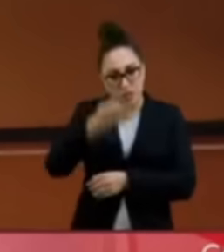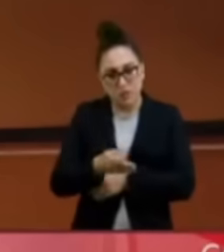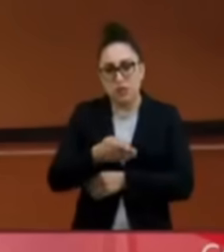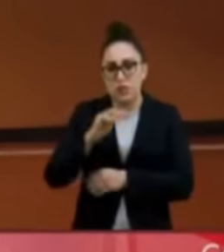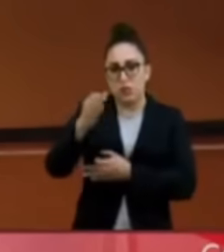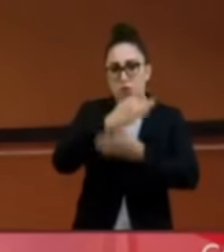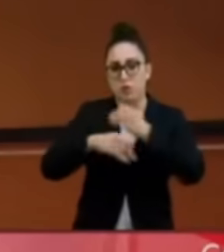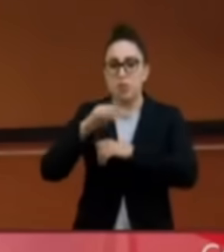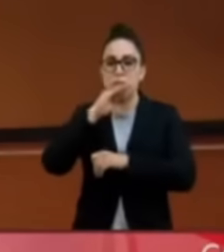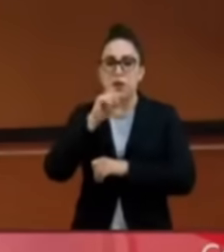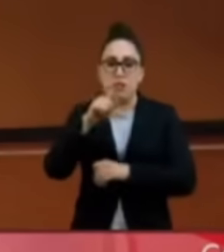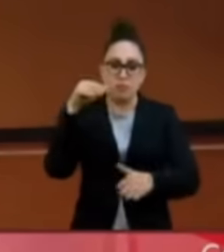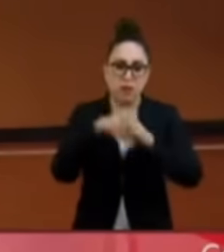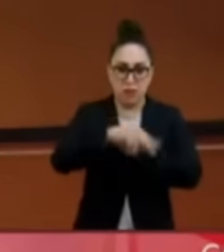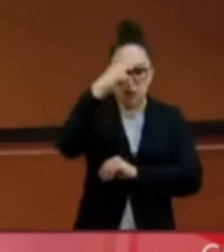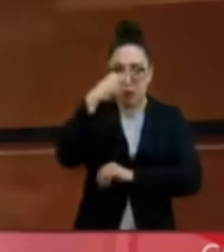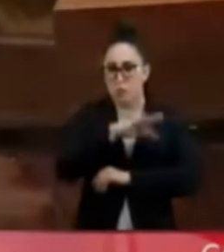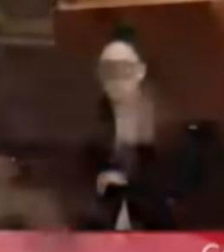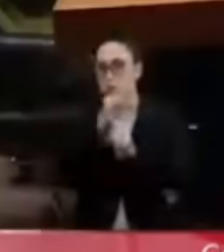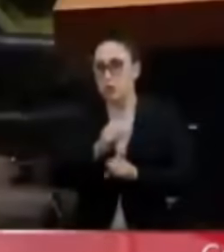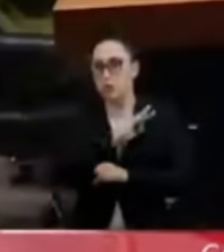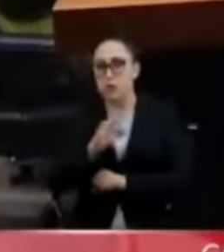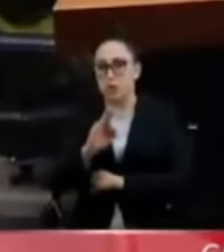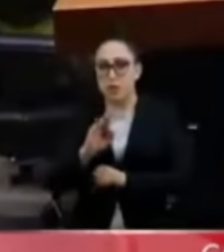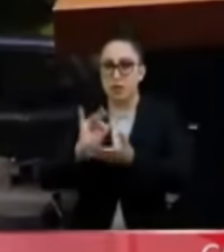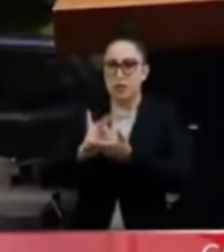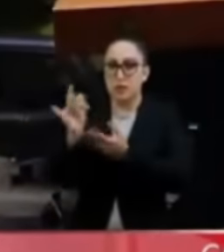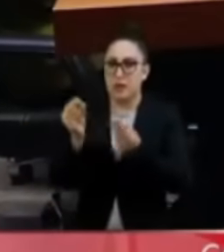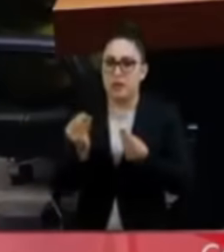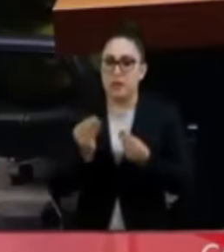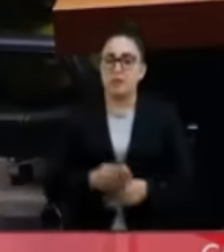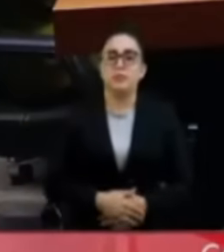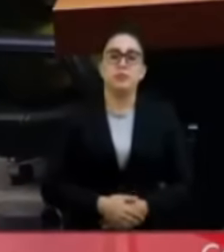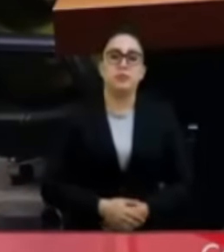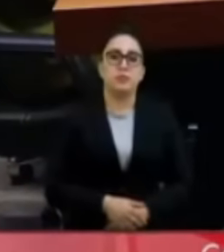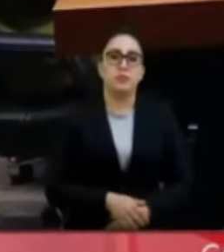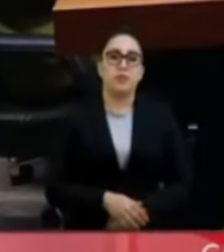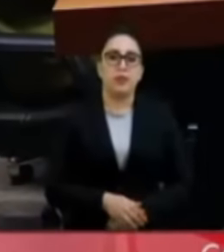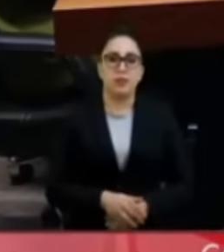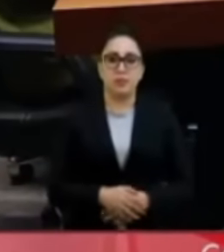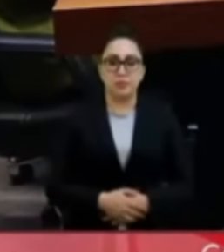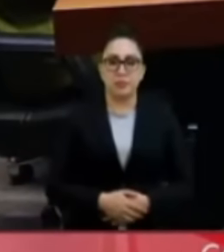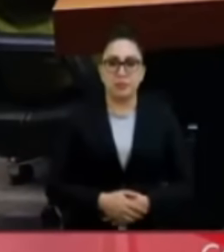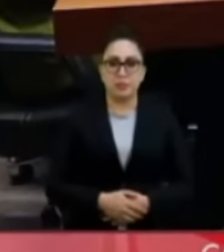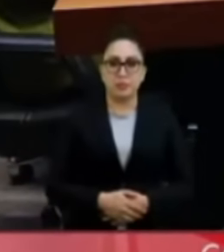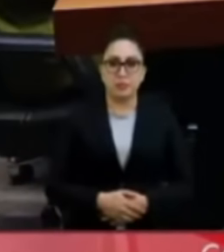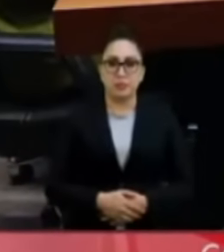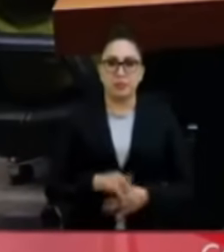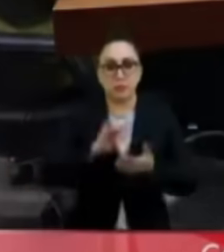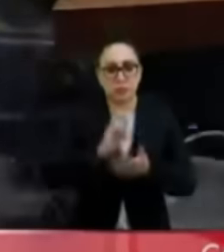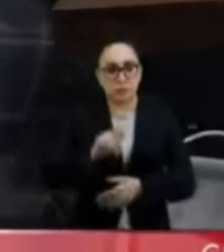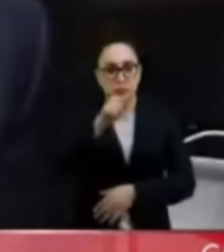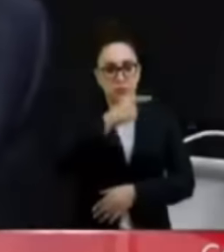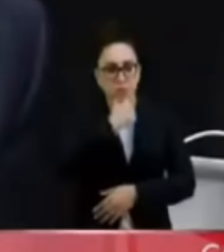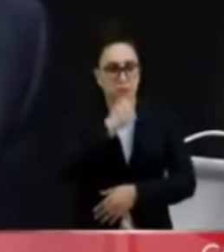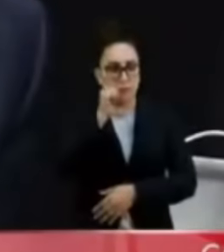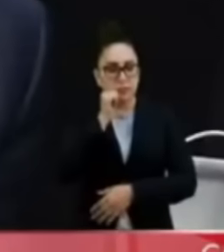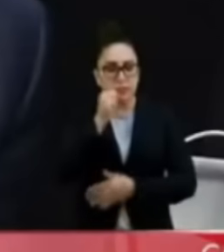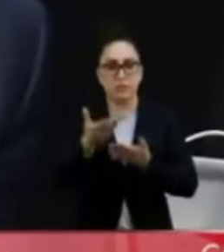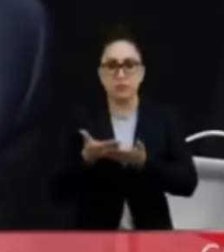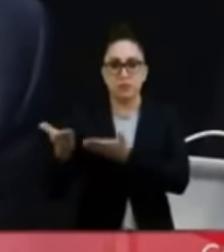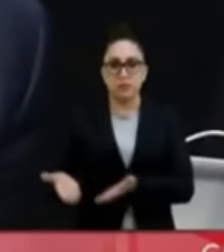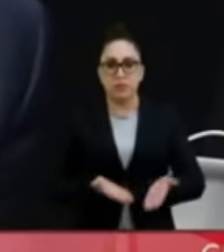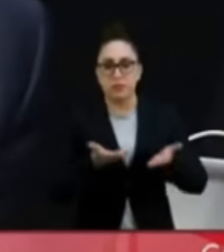de la destrucción termine de la República. Muchas gracias. Termine su intervención, senador. Gracias. Gracias, senador Castañeda. Jueflis tiene la